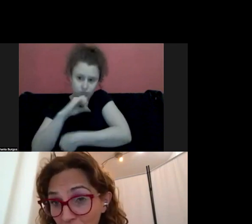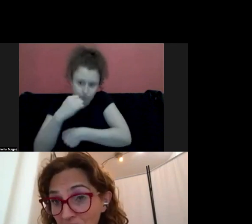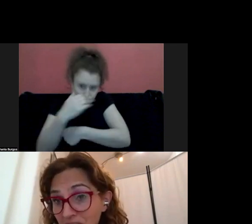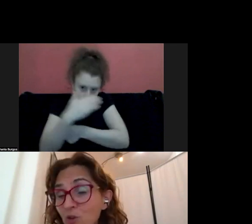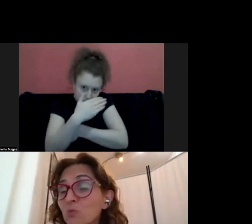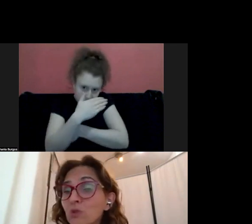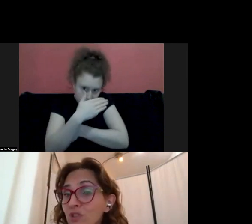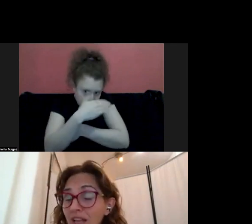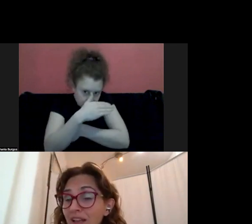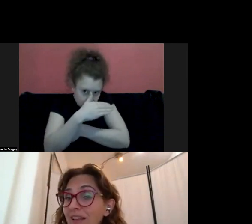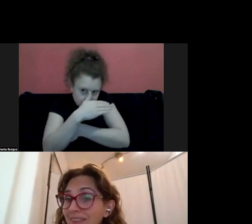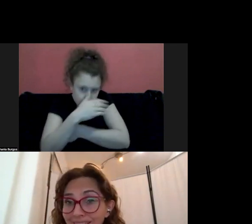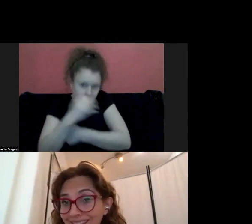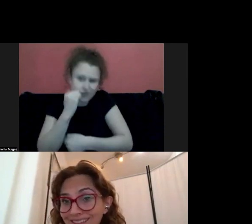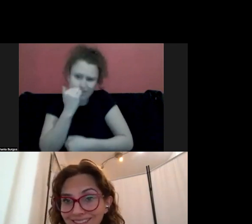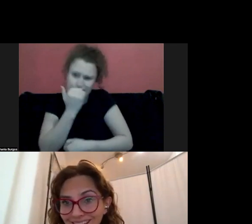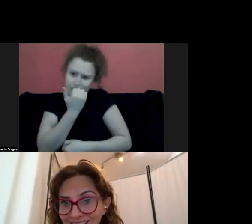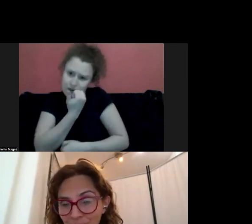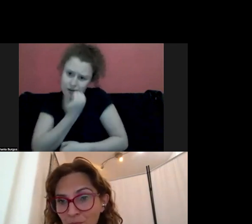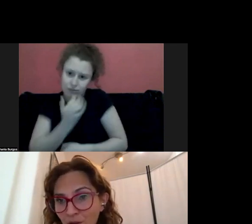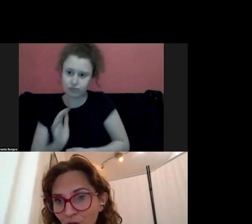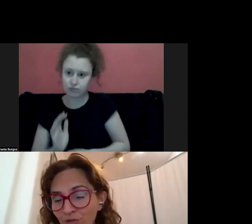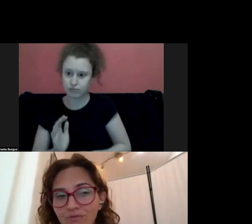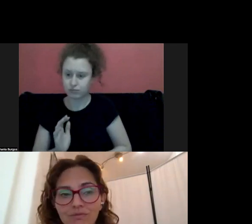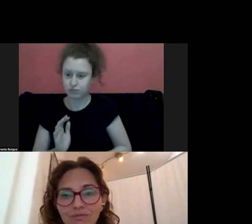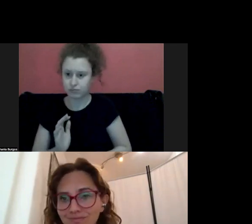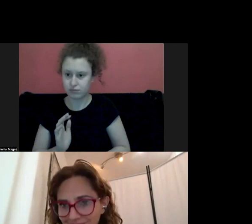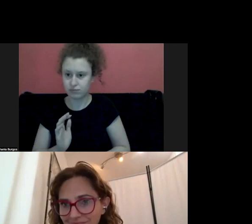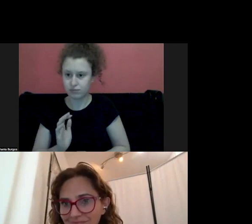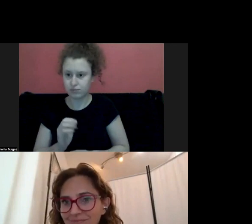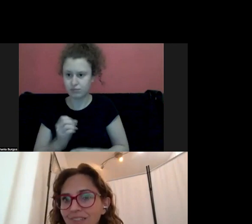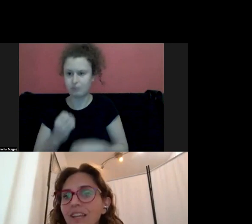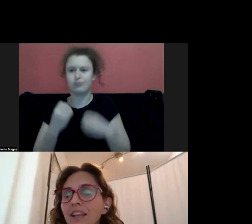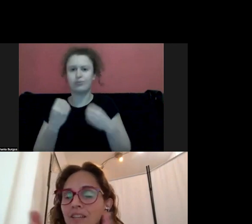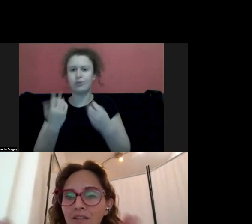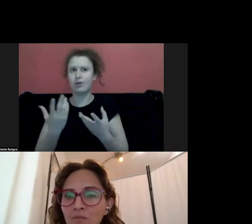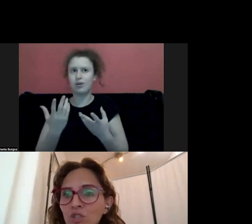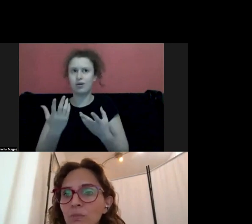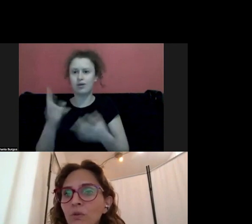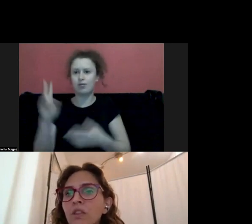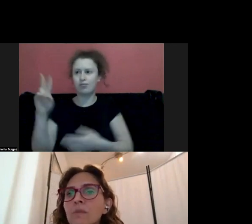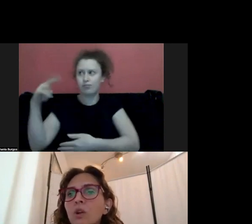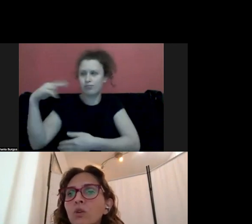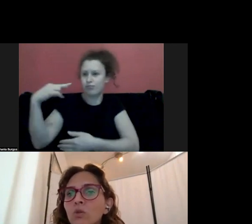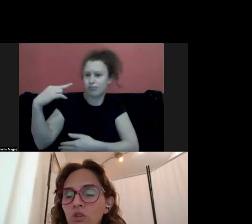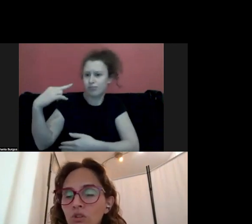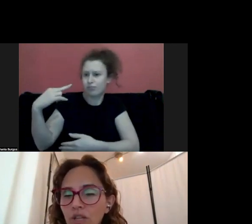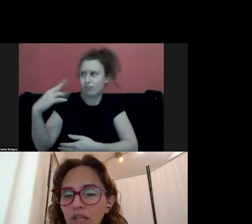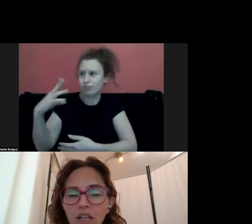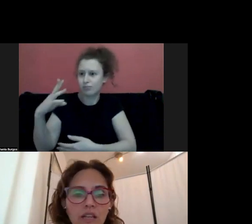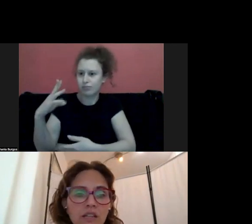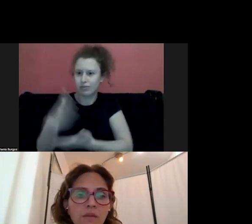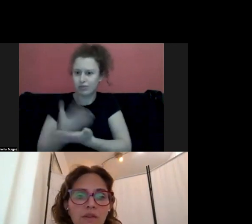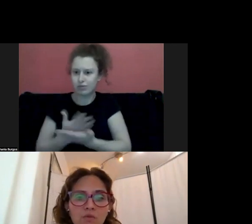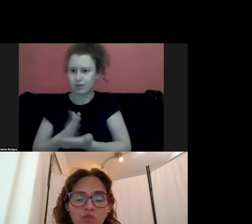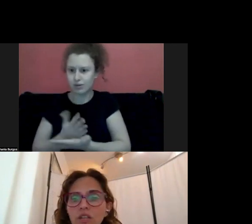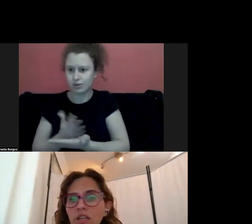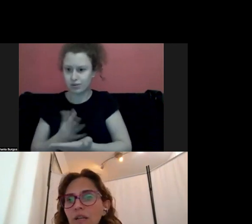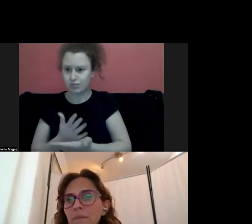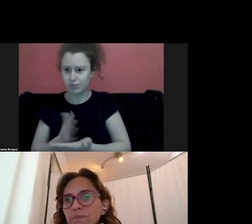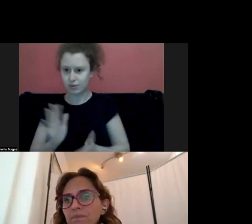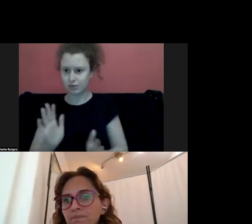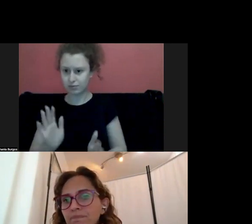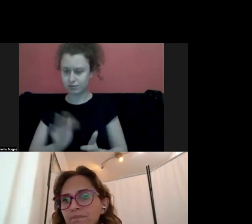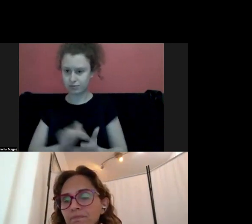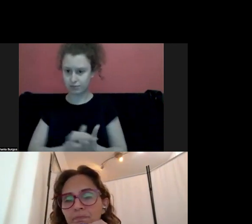pues con 3 años pues necesita ese biberón que sabemos que produce maloclusión. Sabemos que